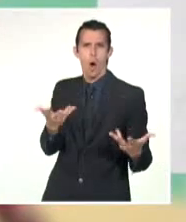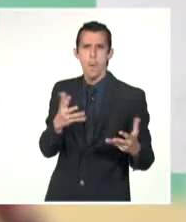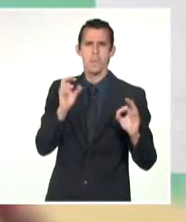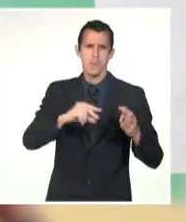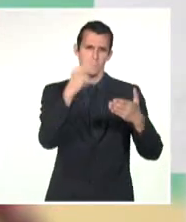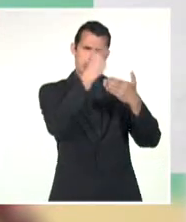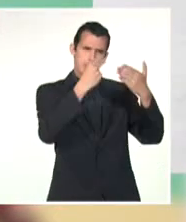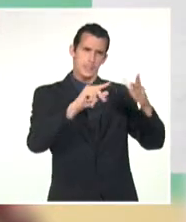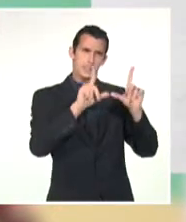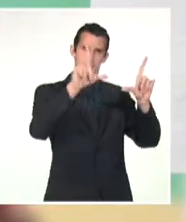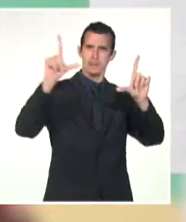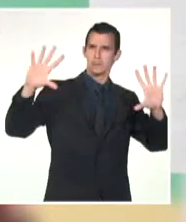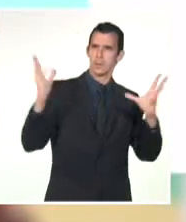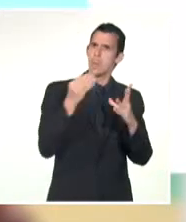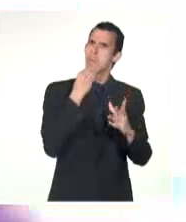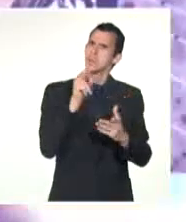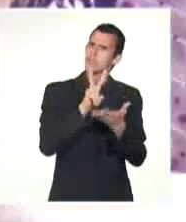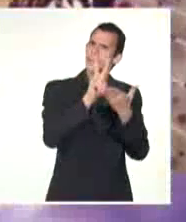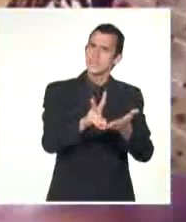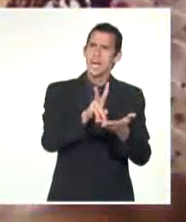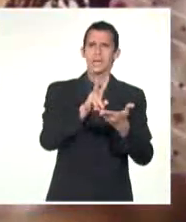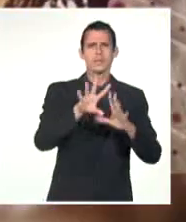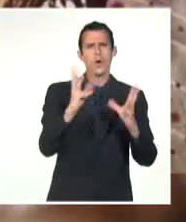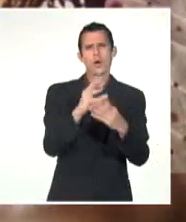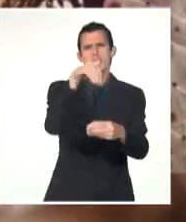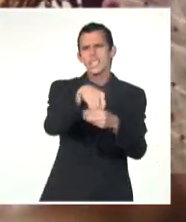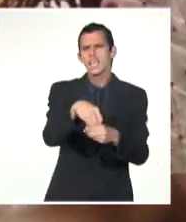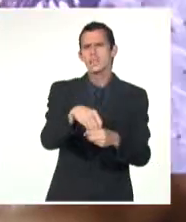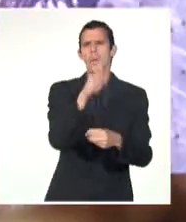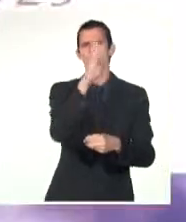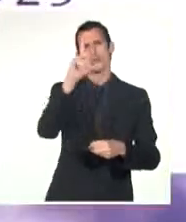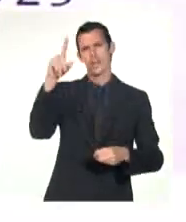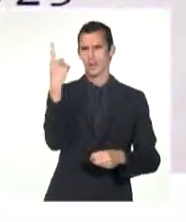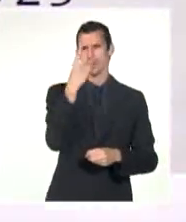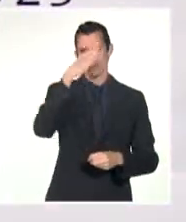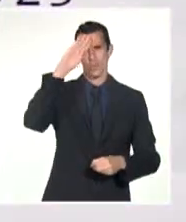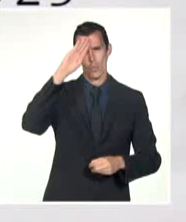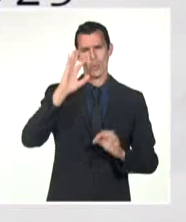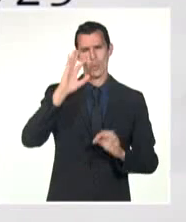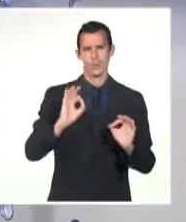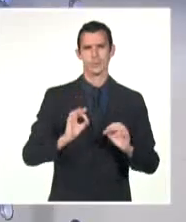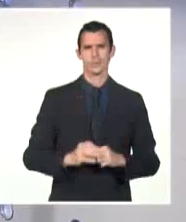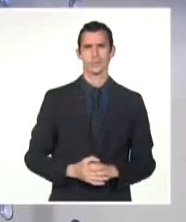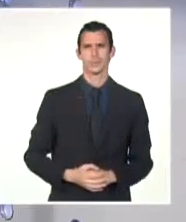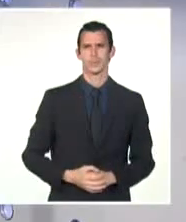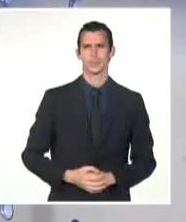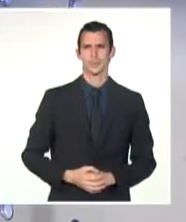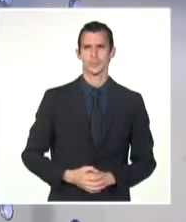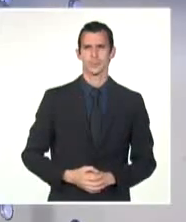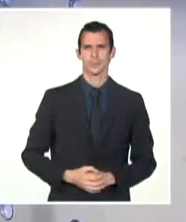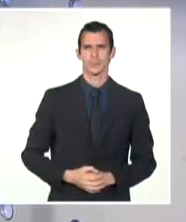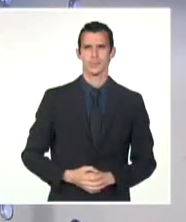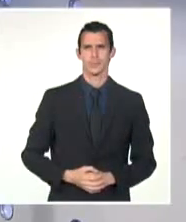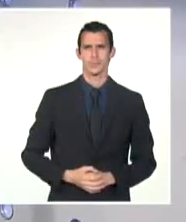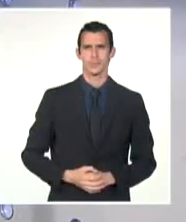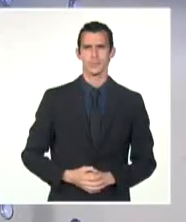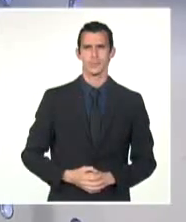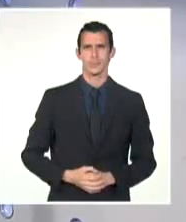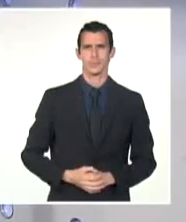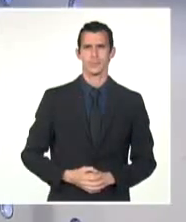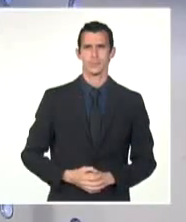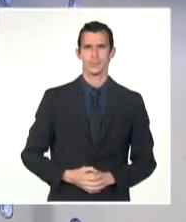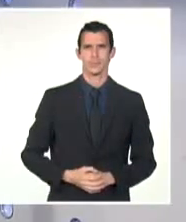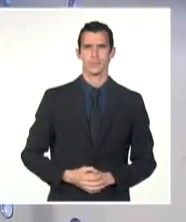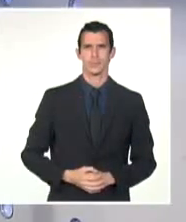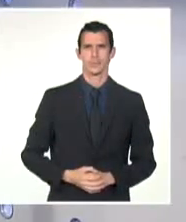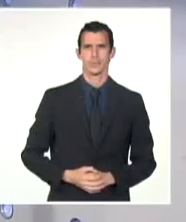Martí. William Capote, Aleida Piñero Meneses, Sistema Informativo de la Televisión Cubana. El volumen